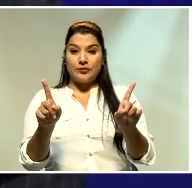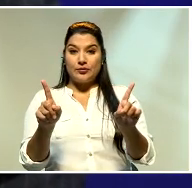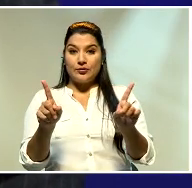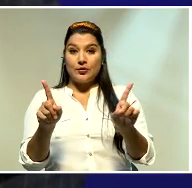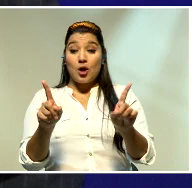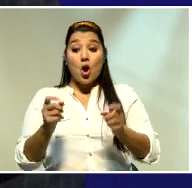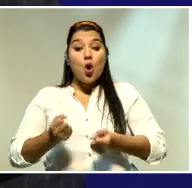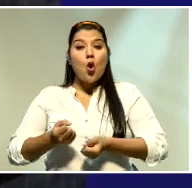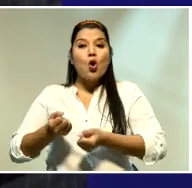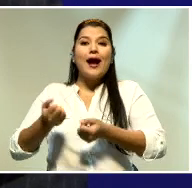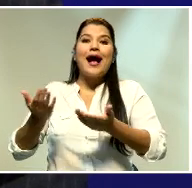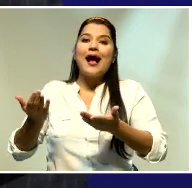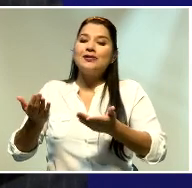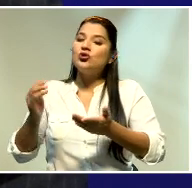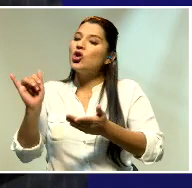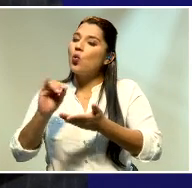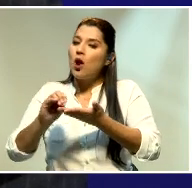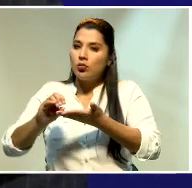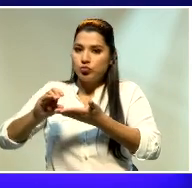los gastos aumentaron